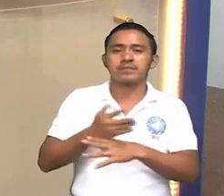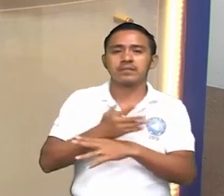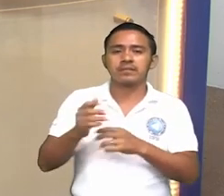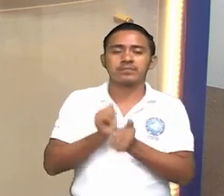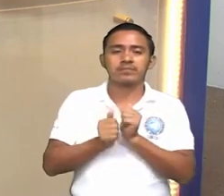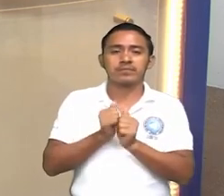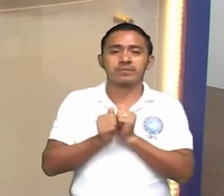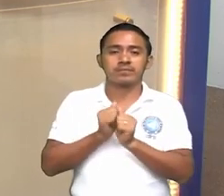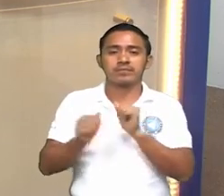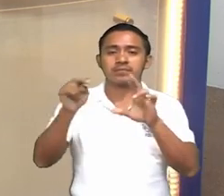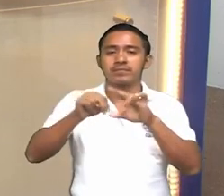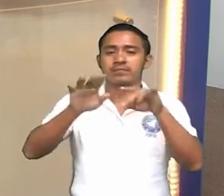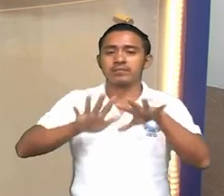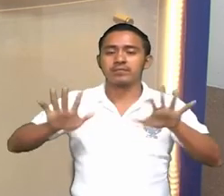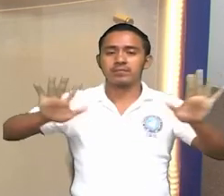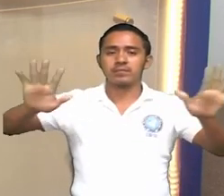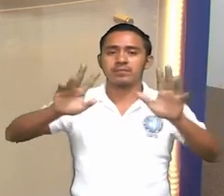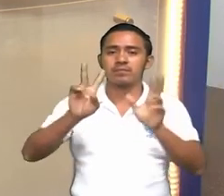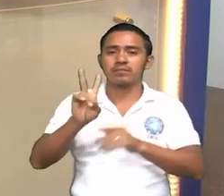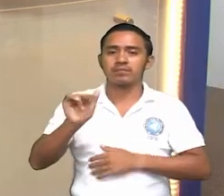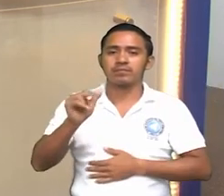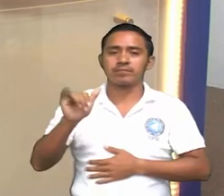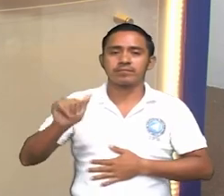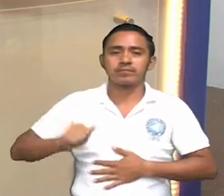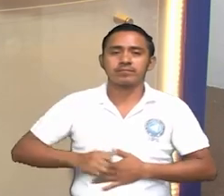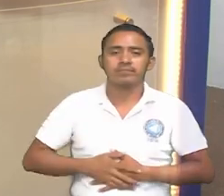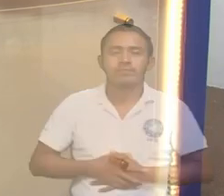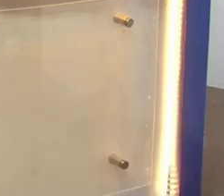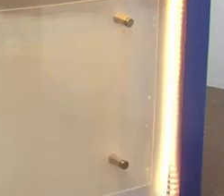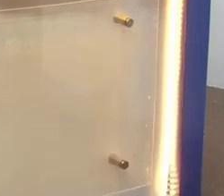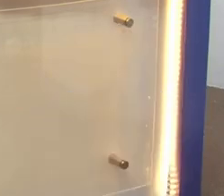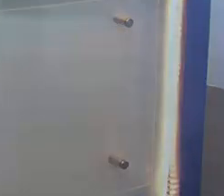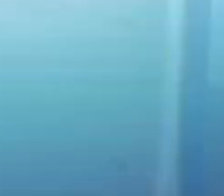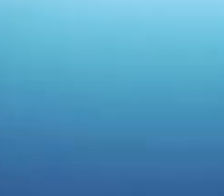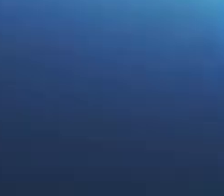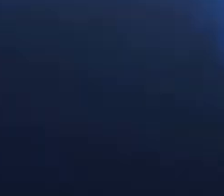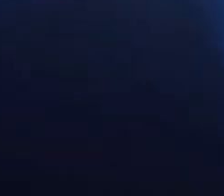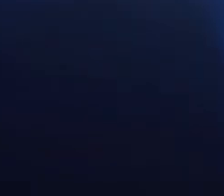fenómenos naturales. Vanessa Paz nos tiene los detalles.